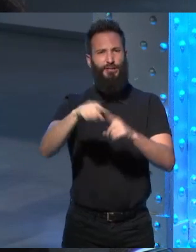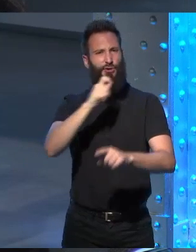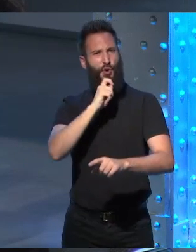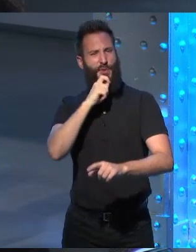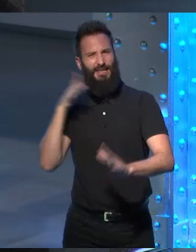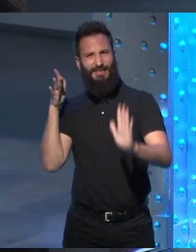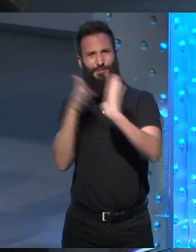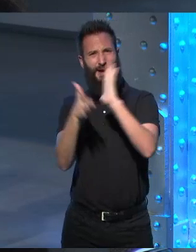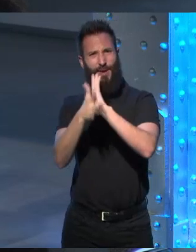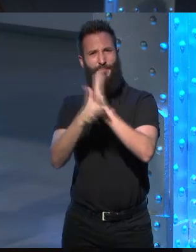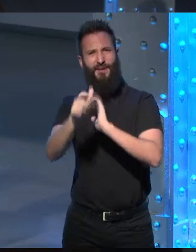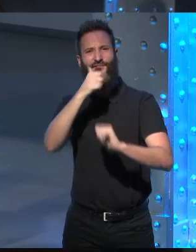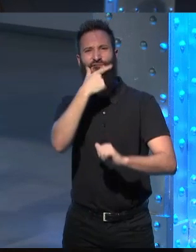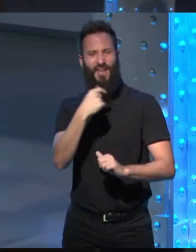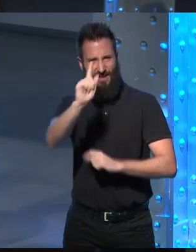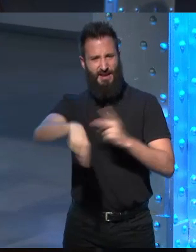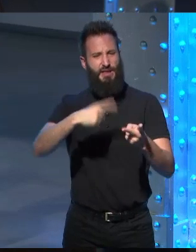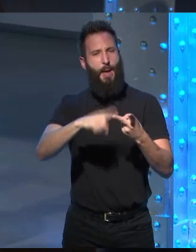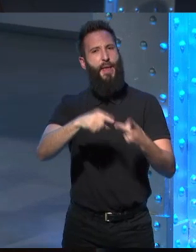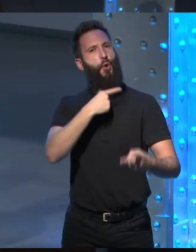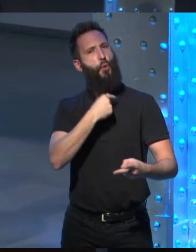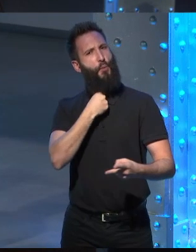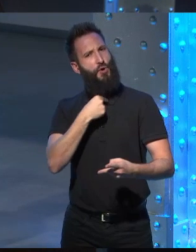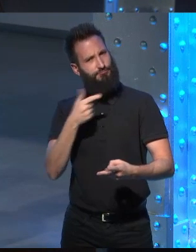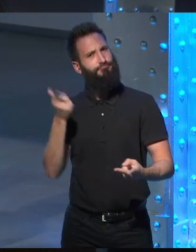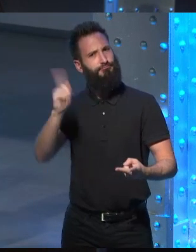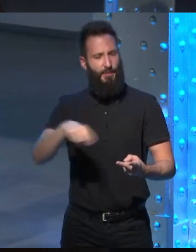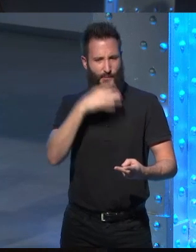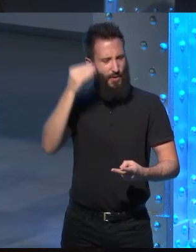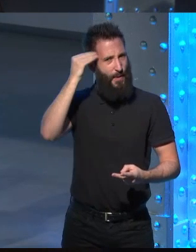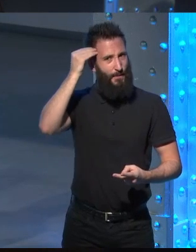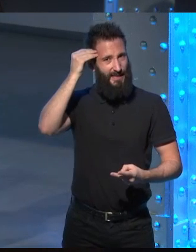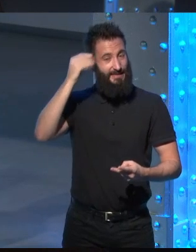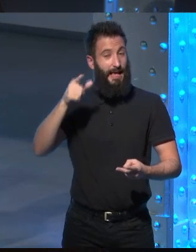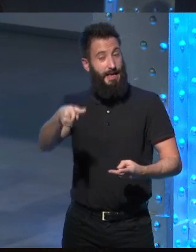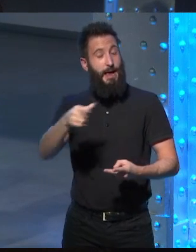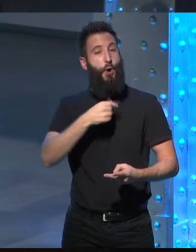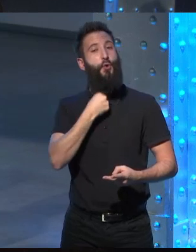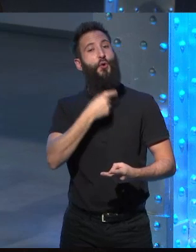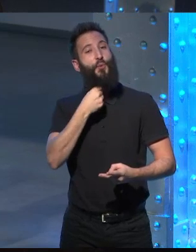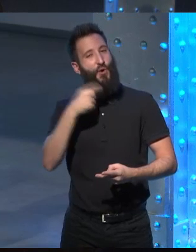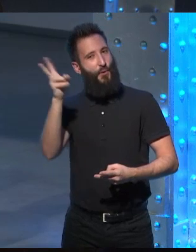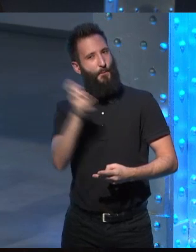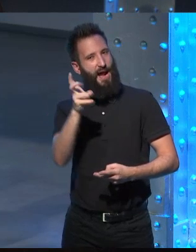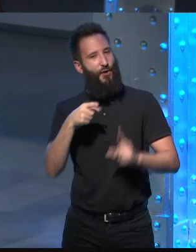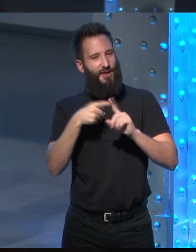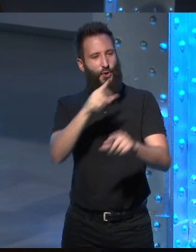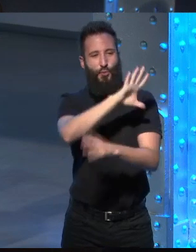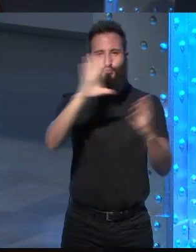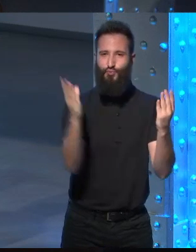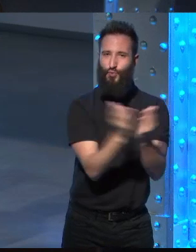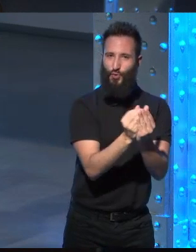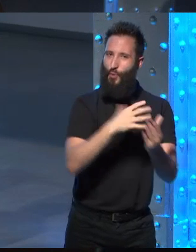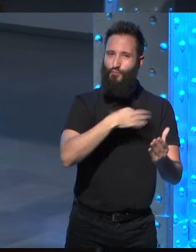y además humorística, porque es de esas personas que creen, como todas las personas inteligentes, que el humor sirve para explicar casi todas las cosas.